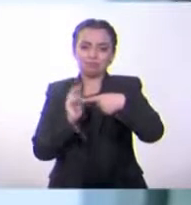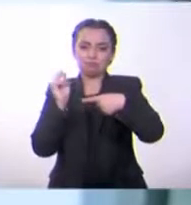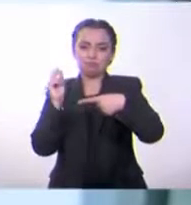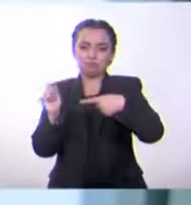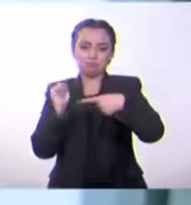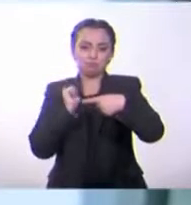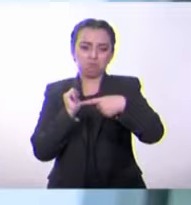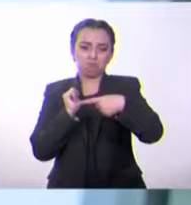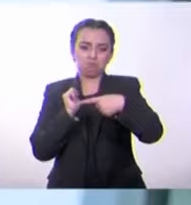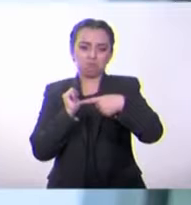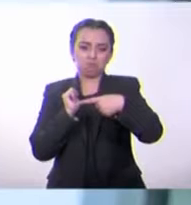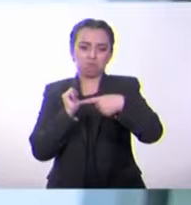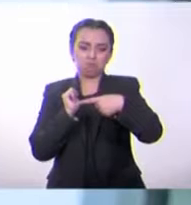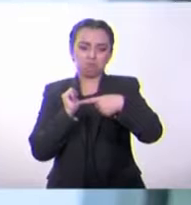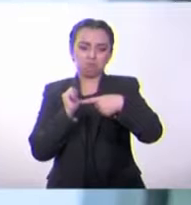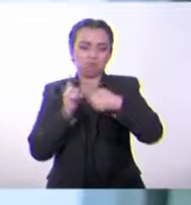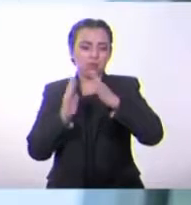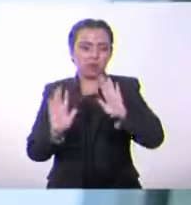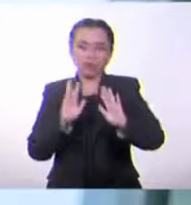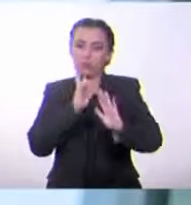obtenemos